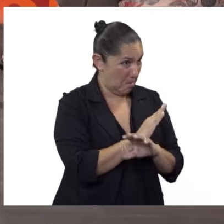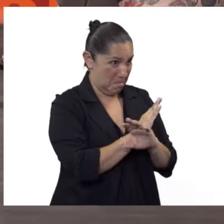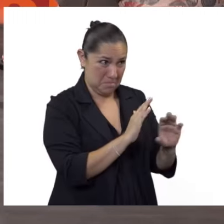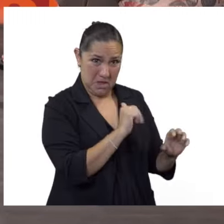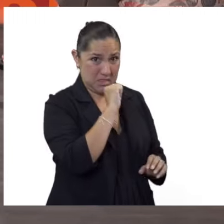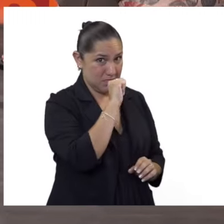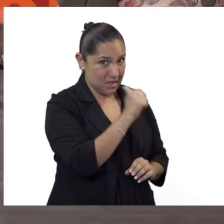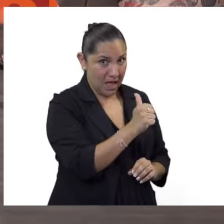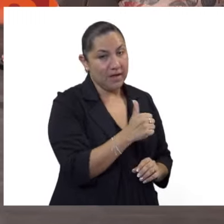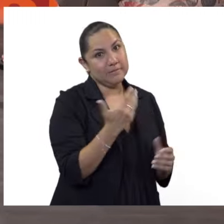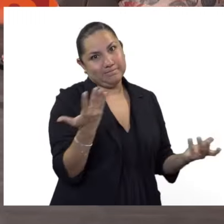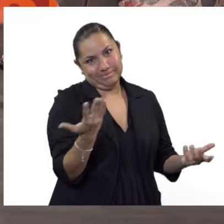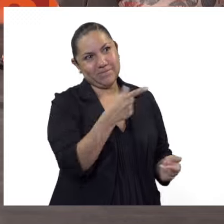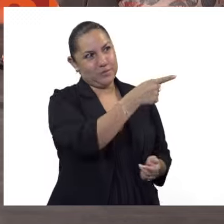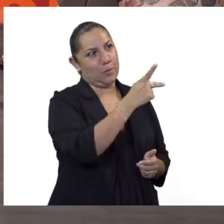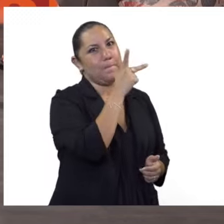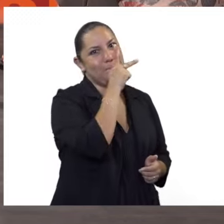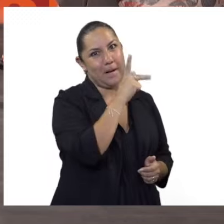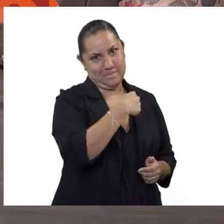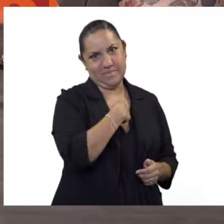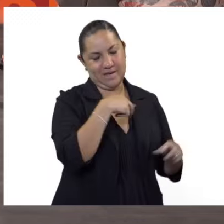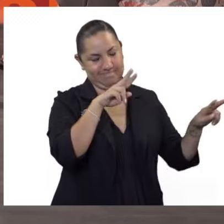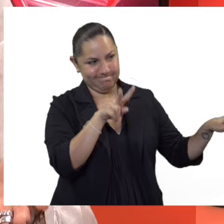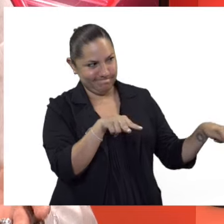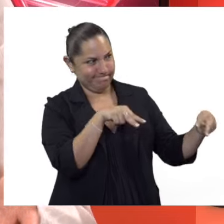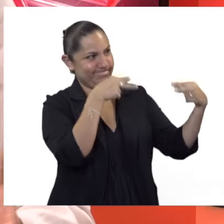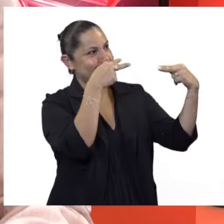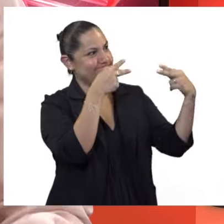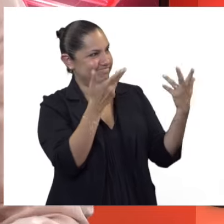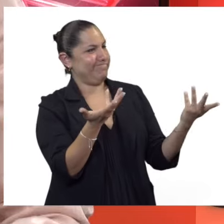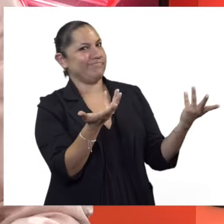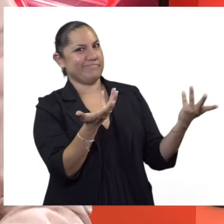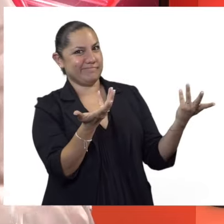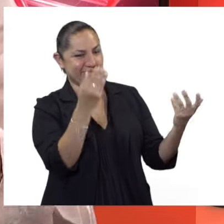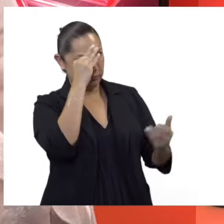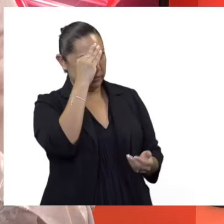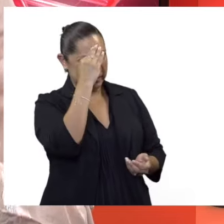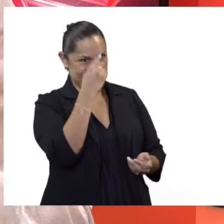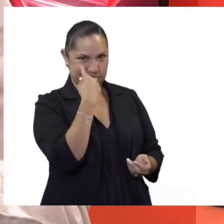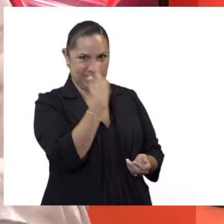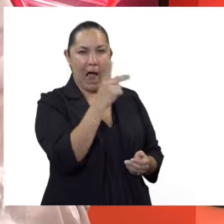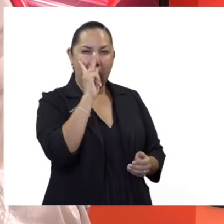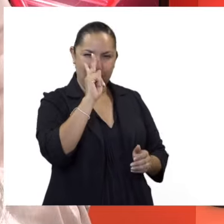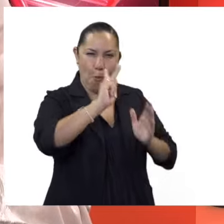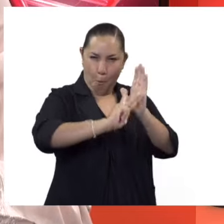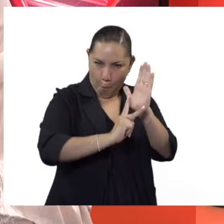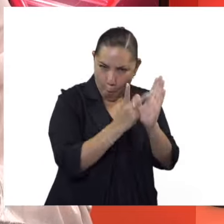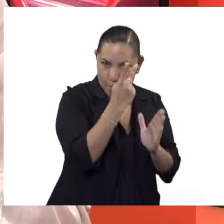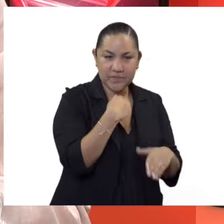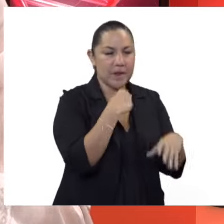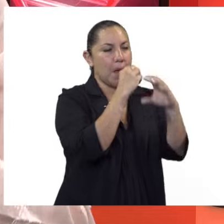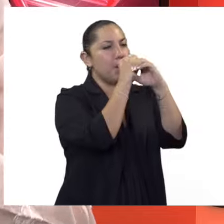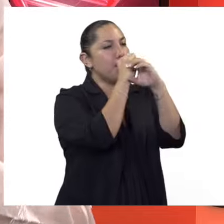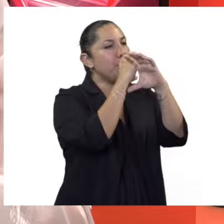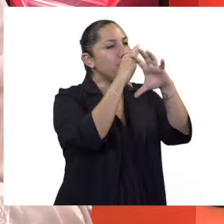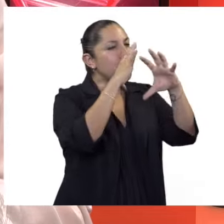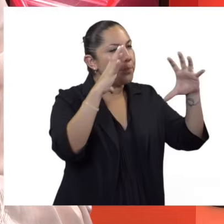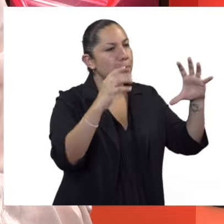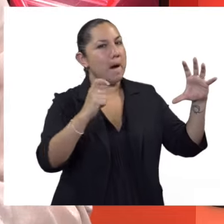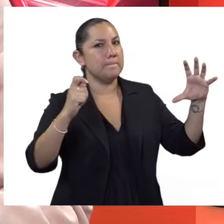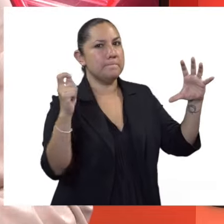Luis entonces pues su papá y yo nos volteamos a ver y decimos Qué onda no incluso repetimos la prueba